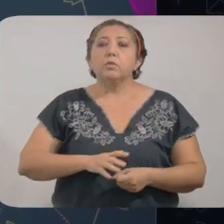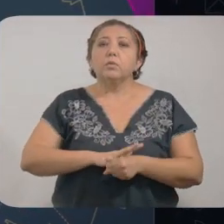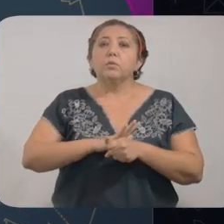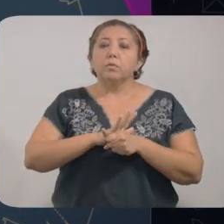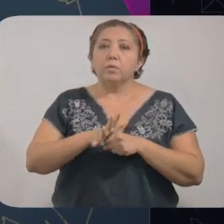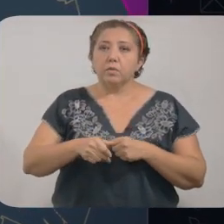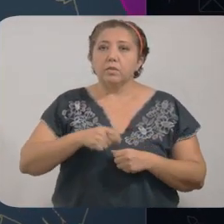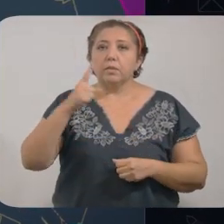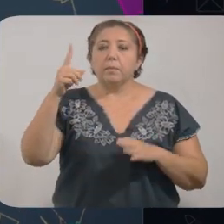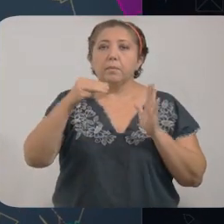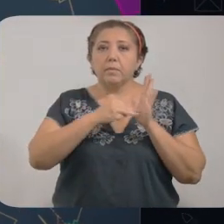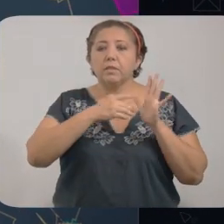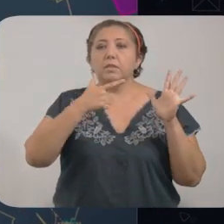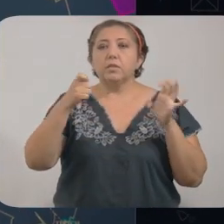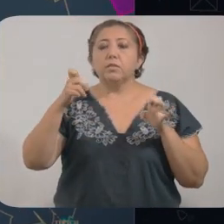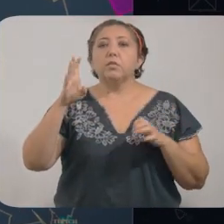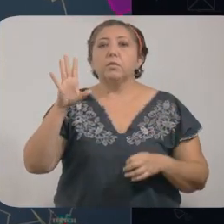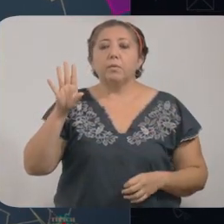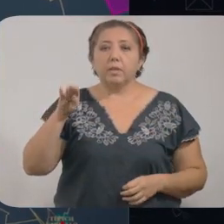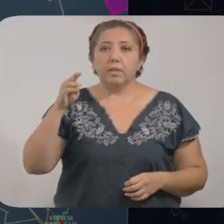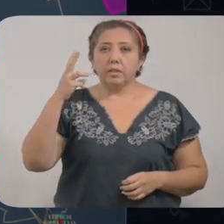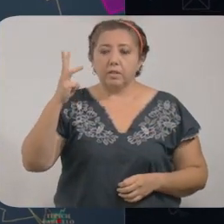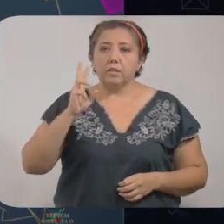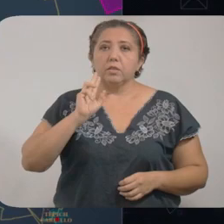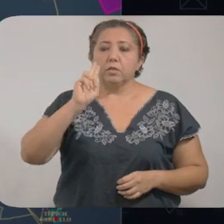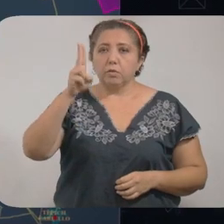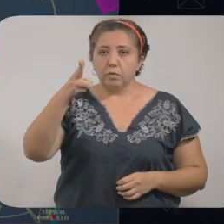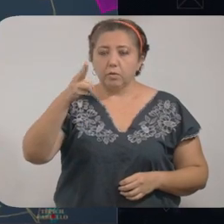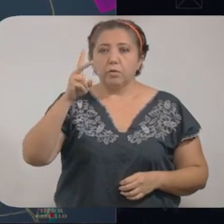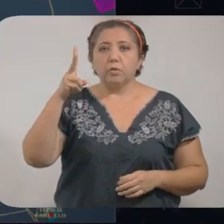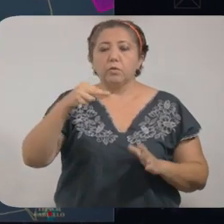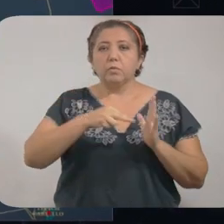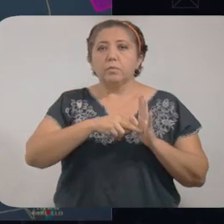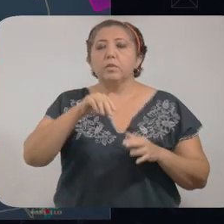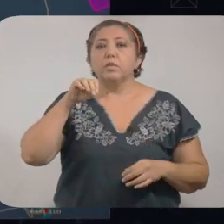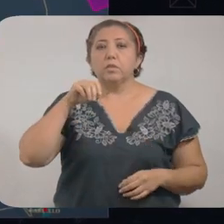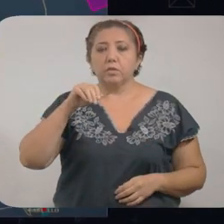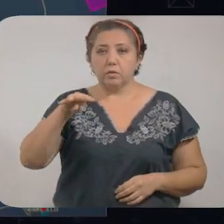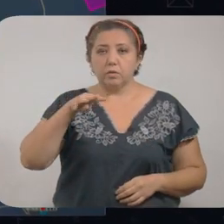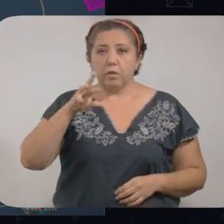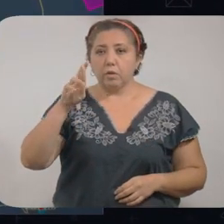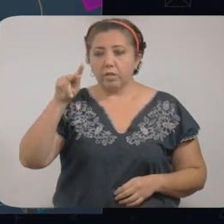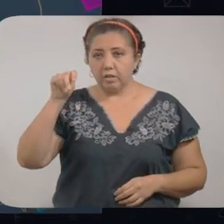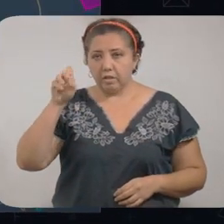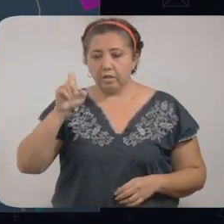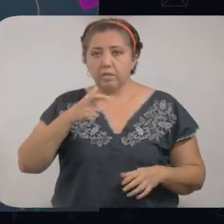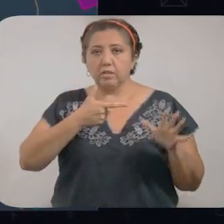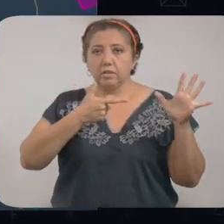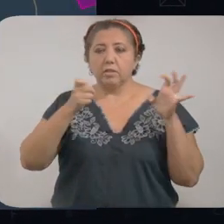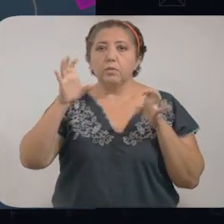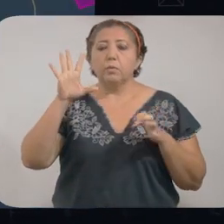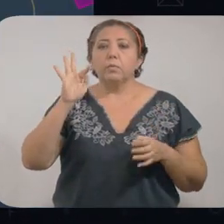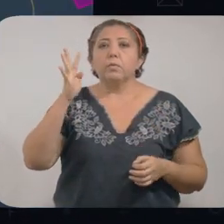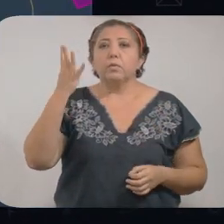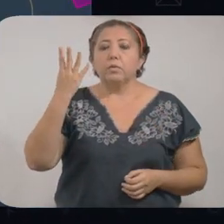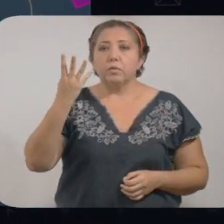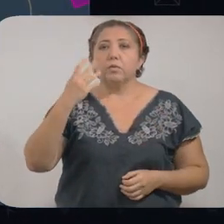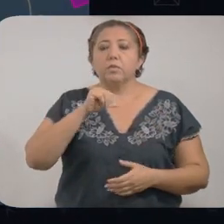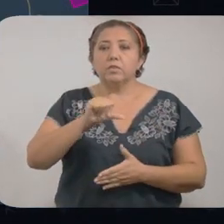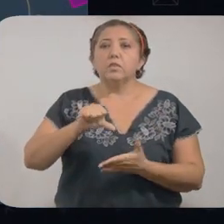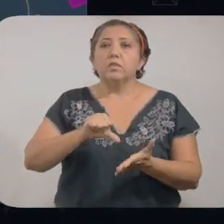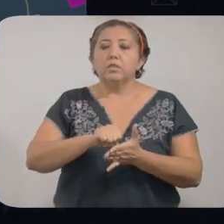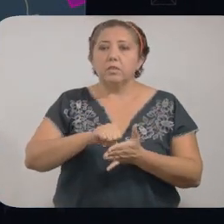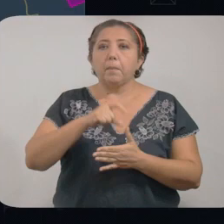cuales mil 793 viven en la zona norte 2019 en la zona oriente 744 en la zona